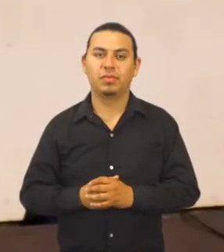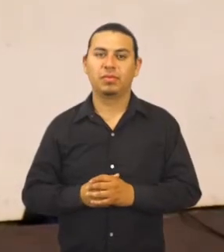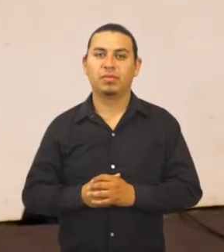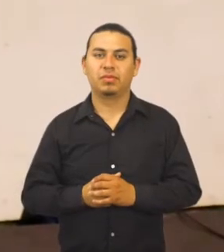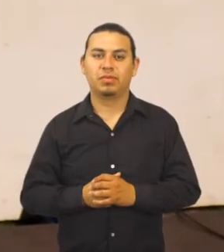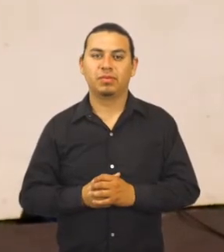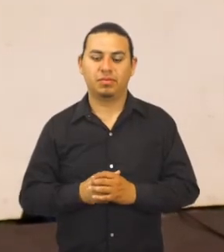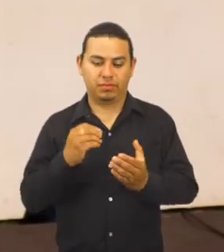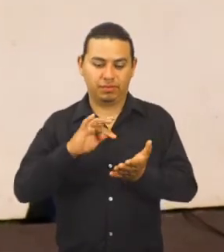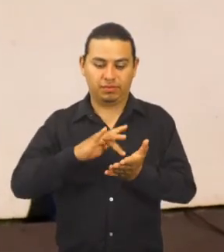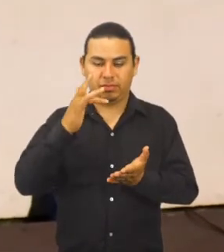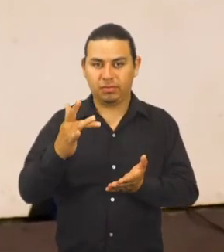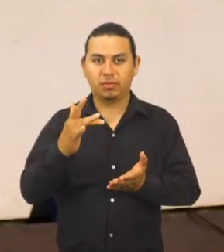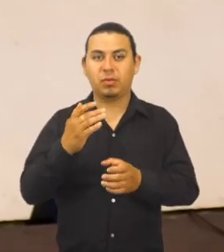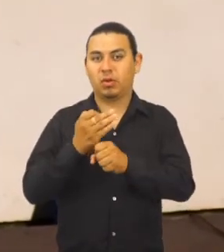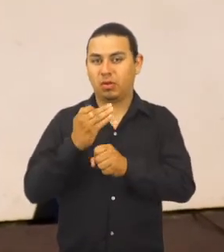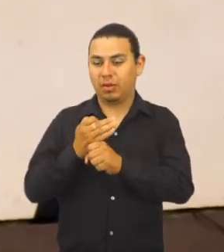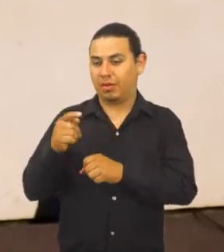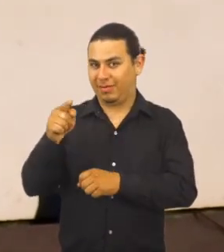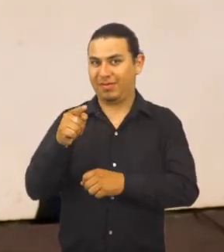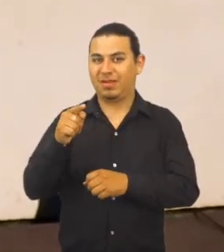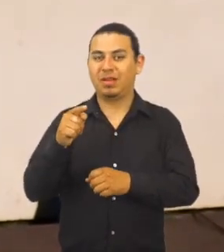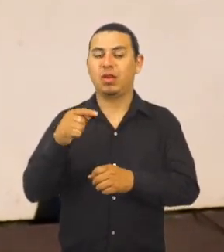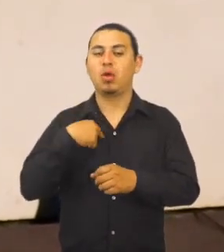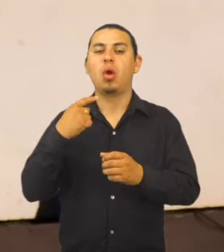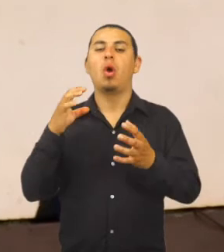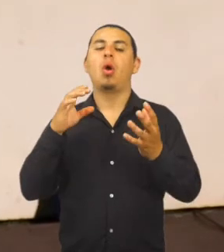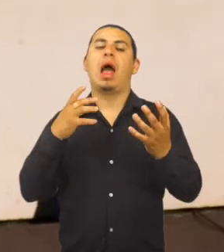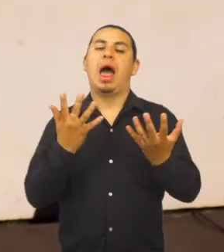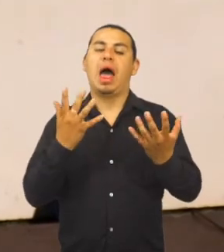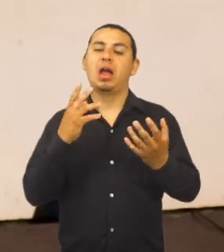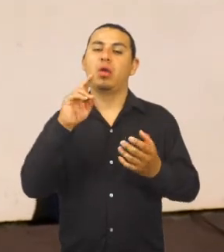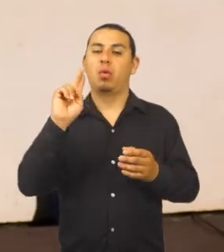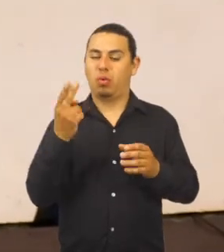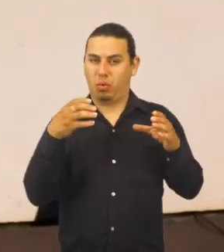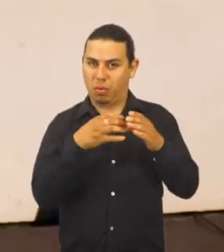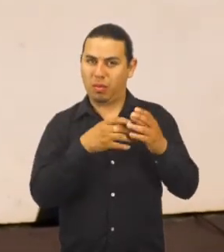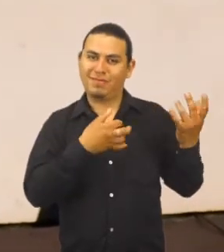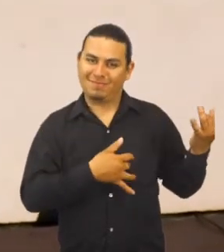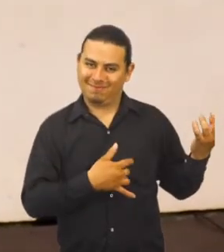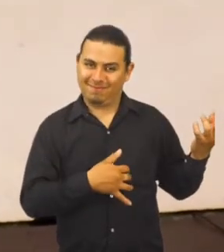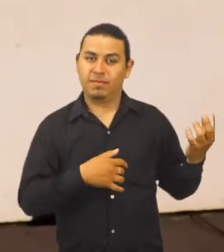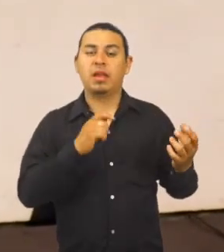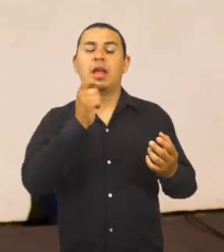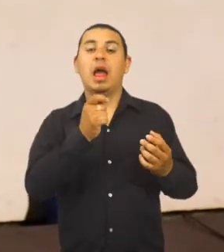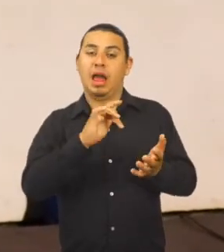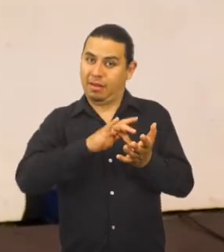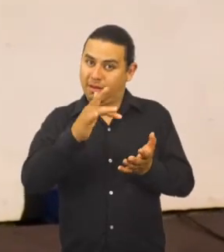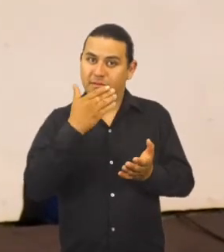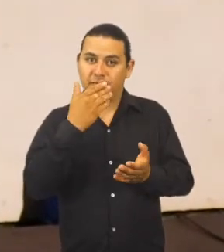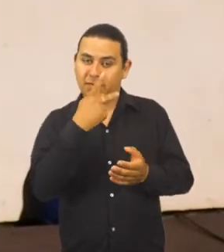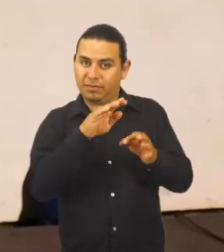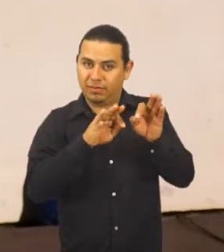Buenas noches, antes que nada, muchas gracias. Yo soy director musical de La Tuna y toco la guitarra. Ok, muchas gracias. Este es el